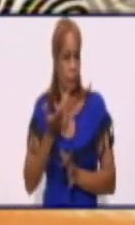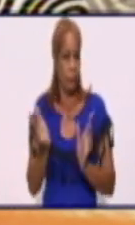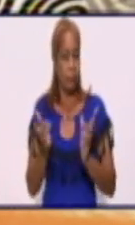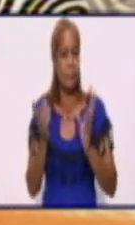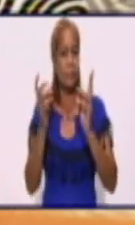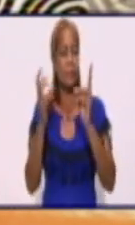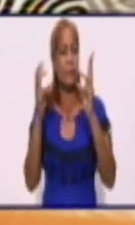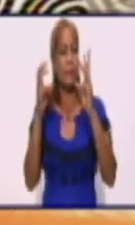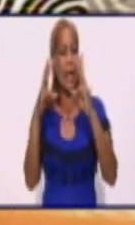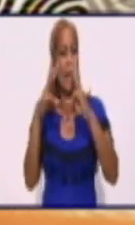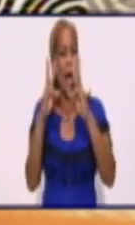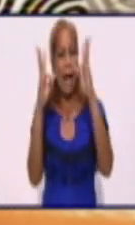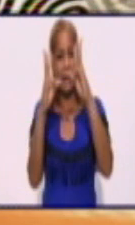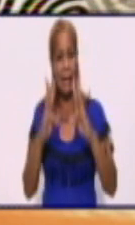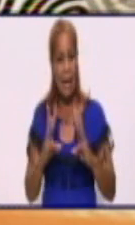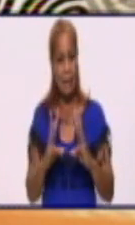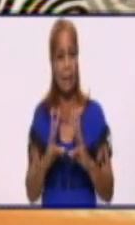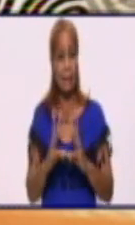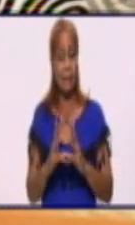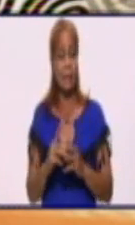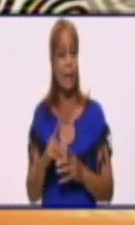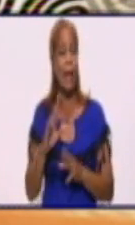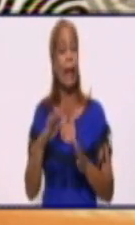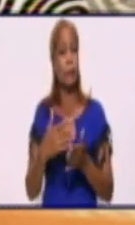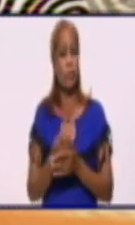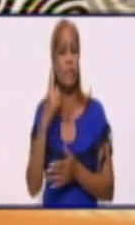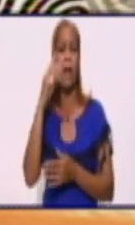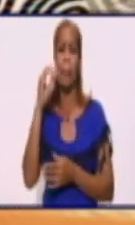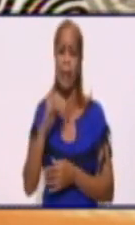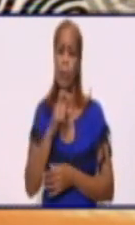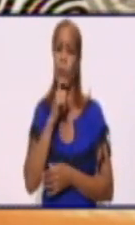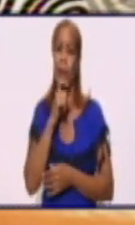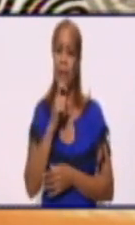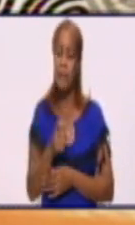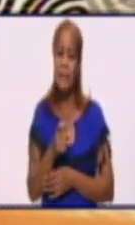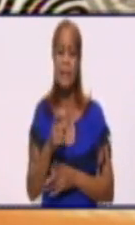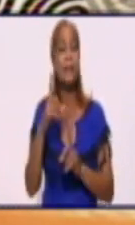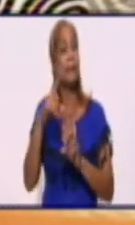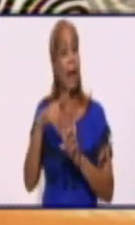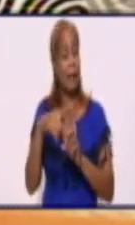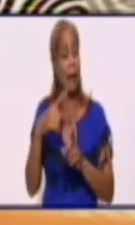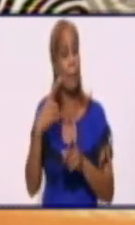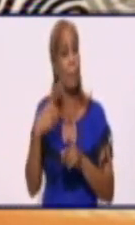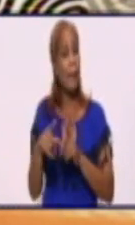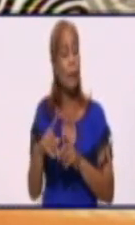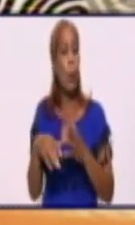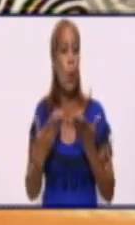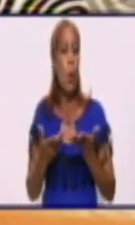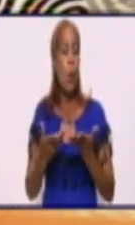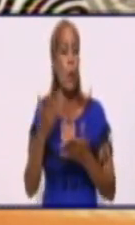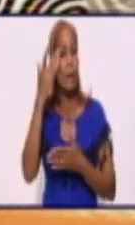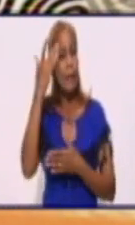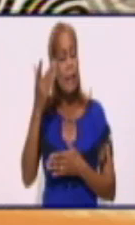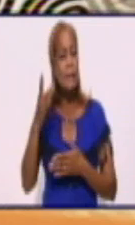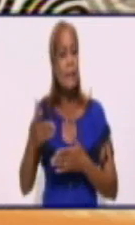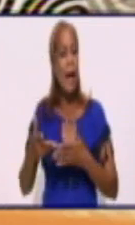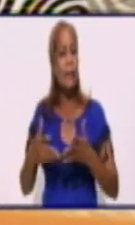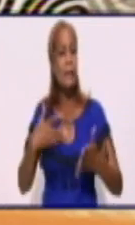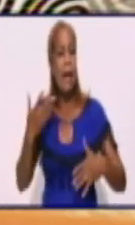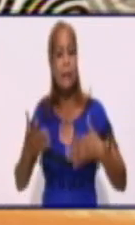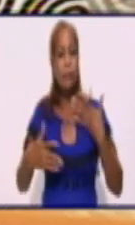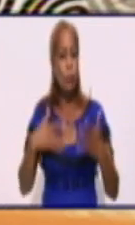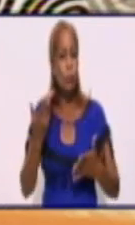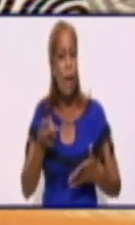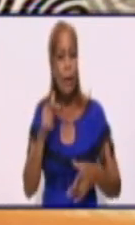redes sociales. Era una difícil tarea, pero hemos encontrado esta animación de muñecos que para bien de nosotros los públicos nos siguen. Tenemos